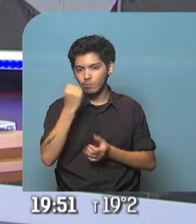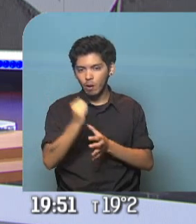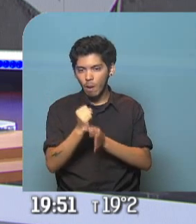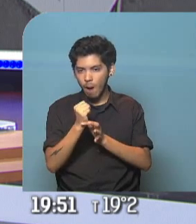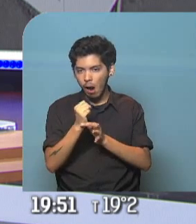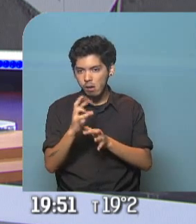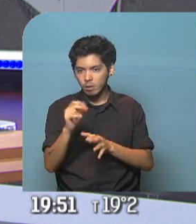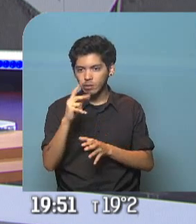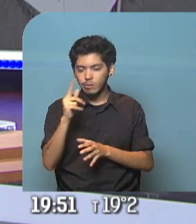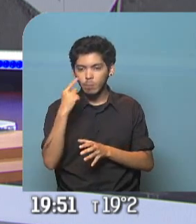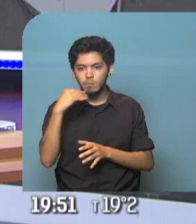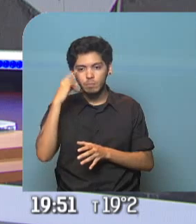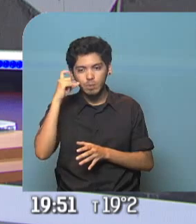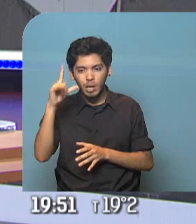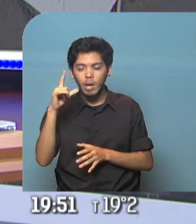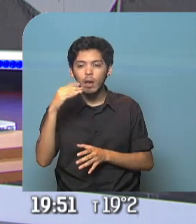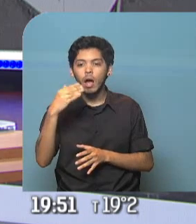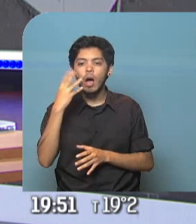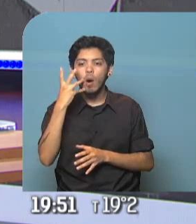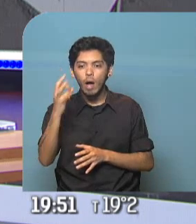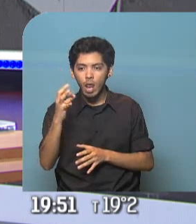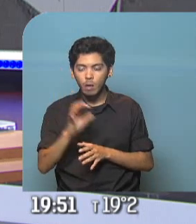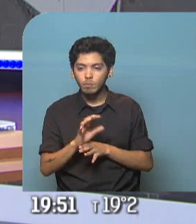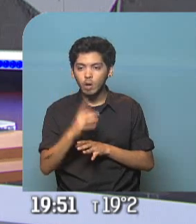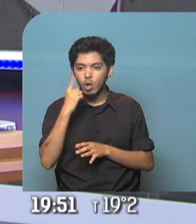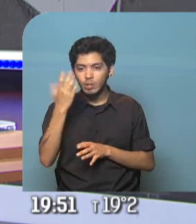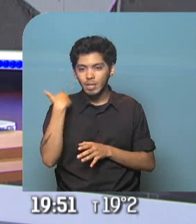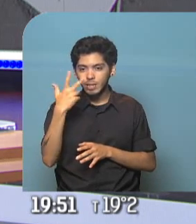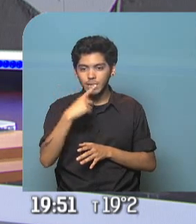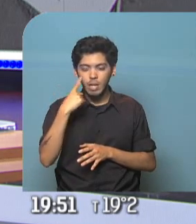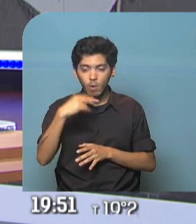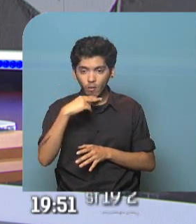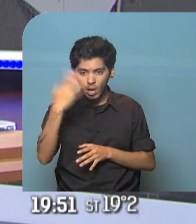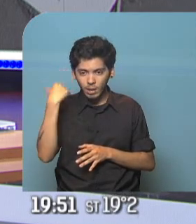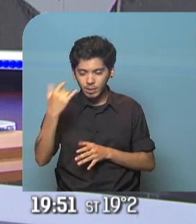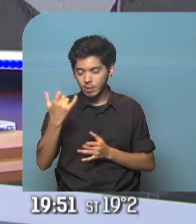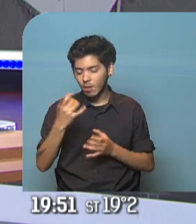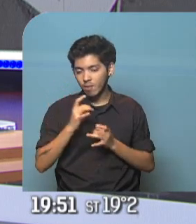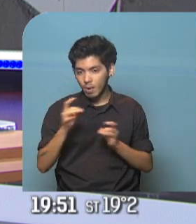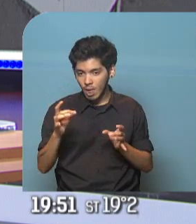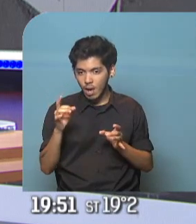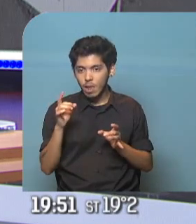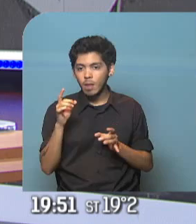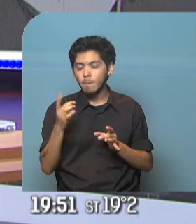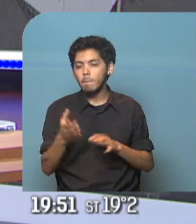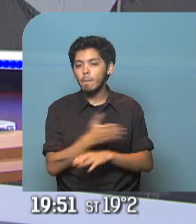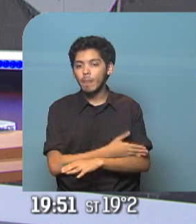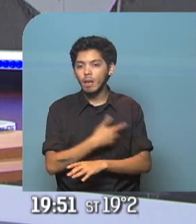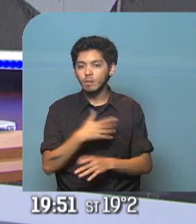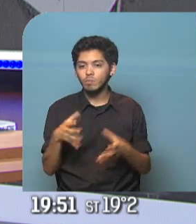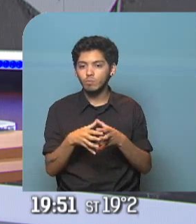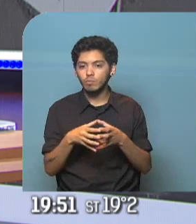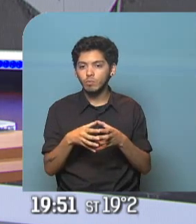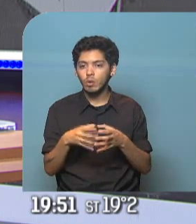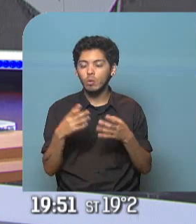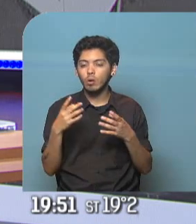Abuelo. Miguel Peralta era su verdadero nombre, sufría HIV. En los 70 formó una de las bandas más resonantes. Antes lo había hecho con Los Abuelos